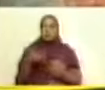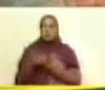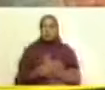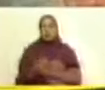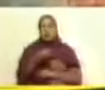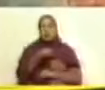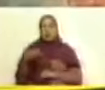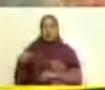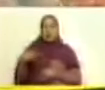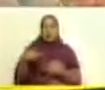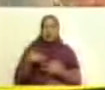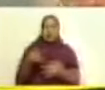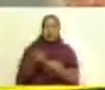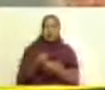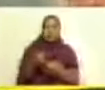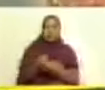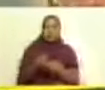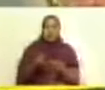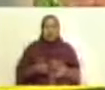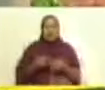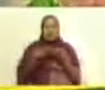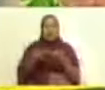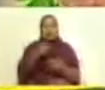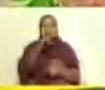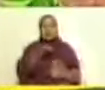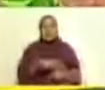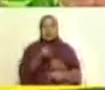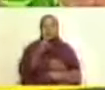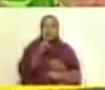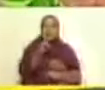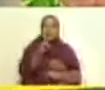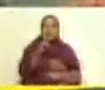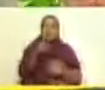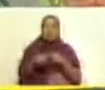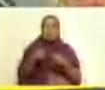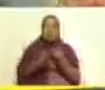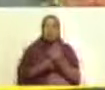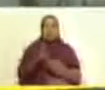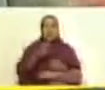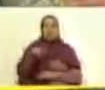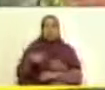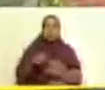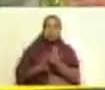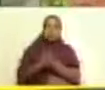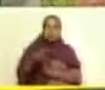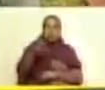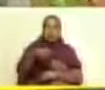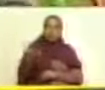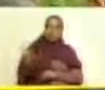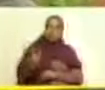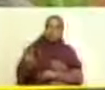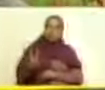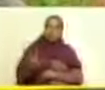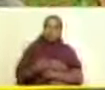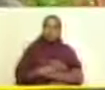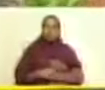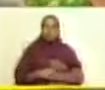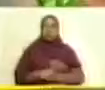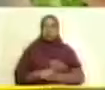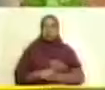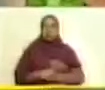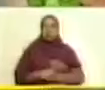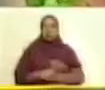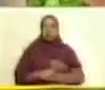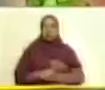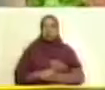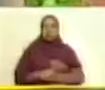la intención, sino la voluntad y disposición para contribuir en el desarrollo de este país. Pero sin documento no lo